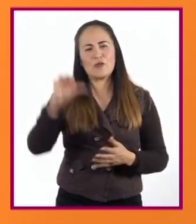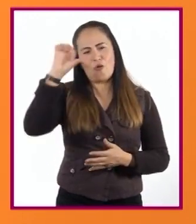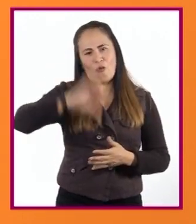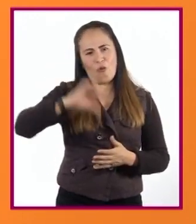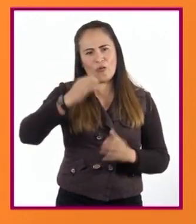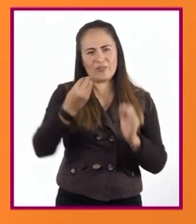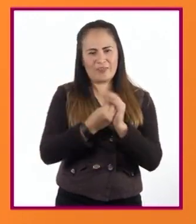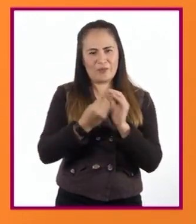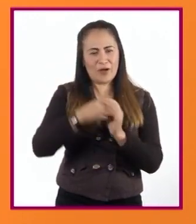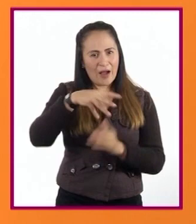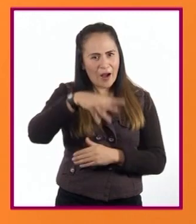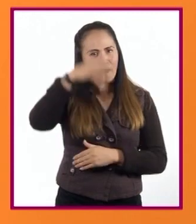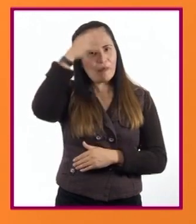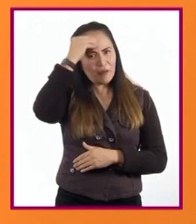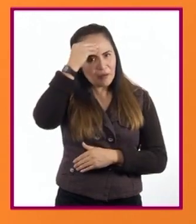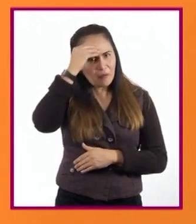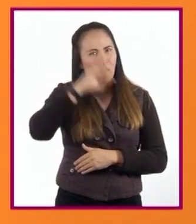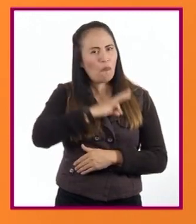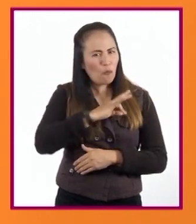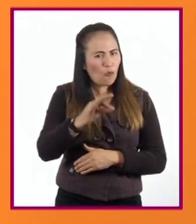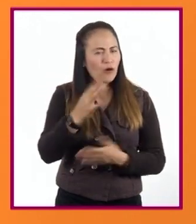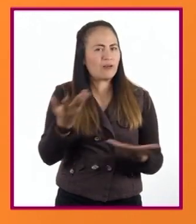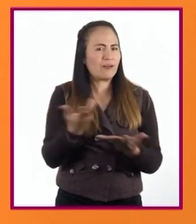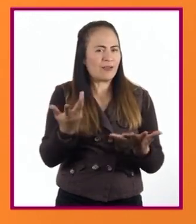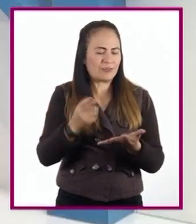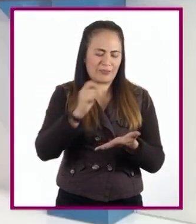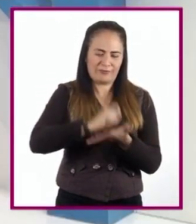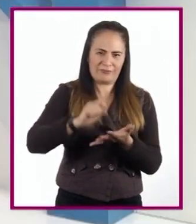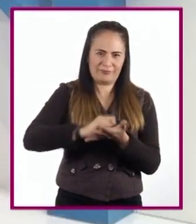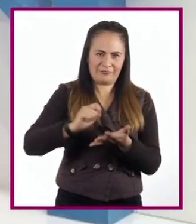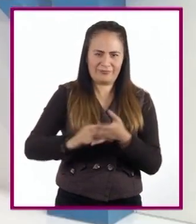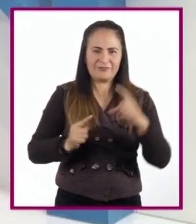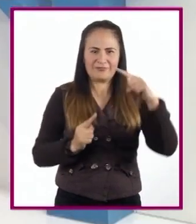sesión, podrán ayudarse a realizar dicha tarea.